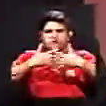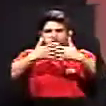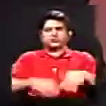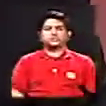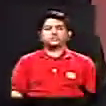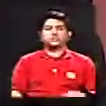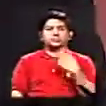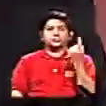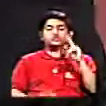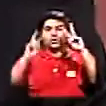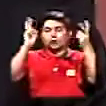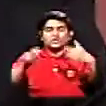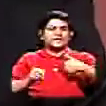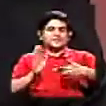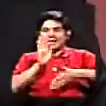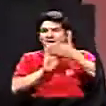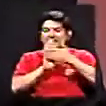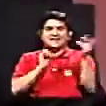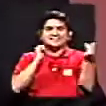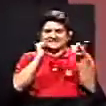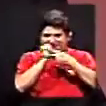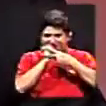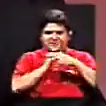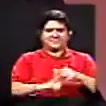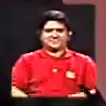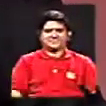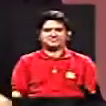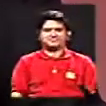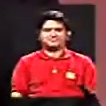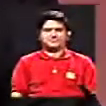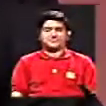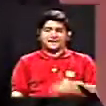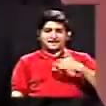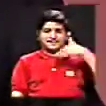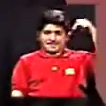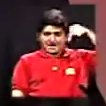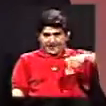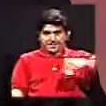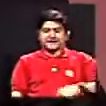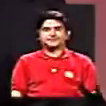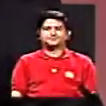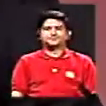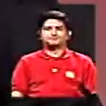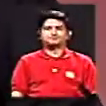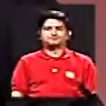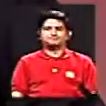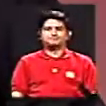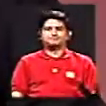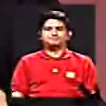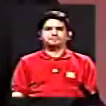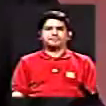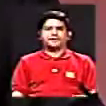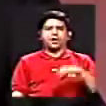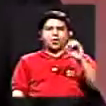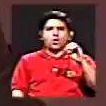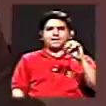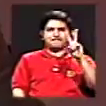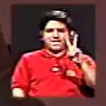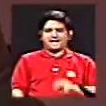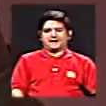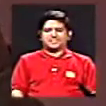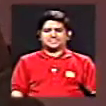nuestro único tema de portada en esta ocasión, tenemos hoy aquí en este programa a don Olman